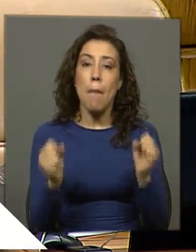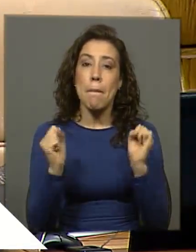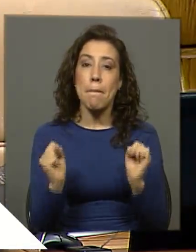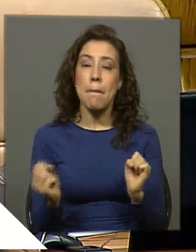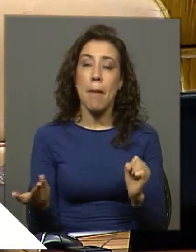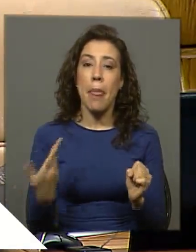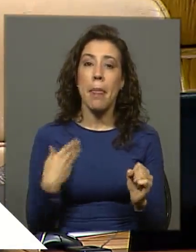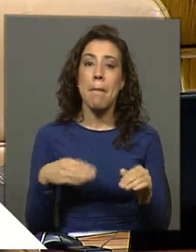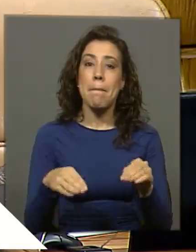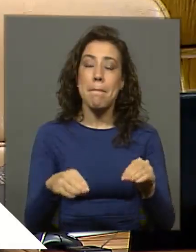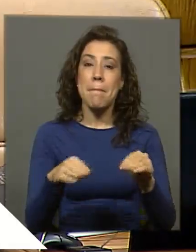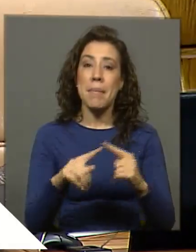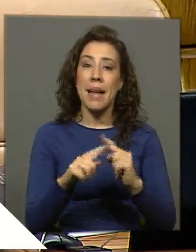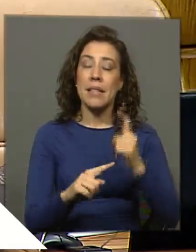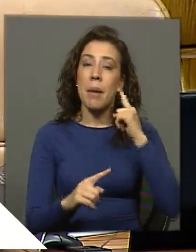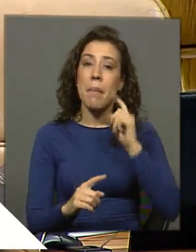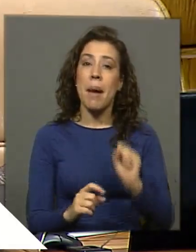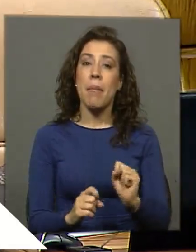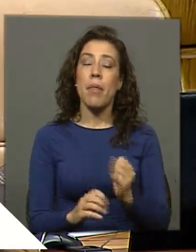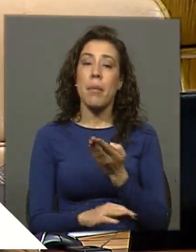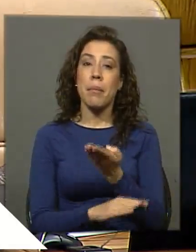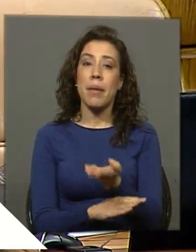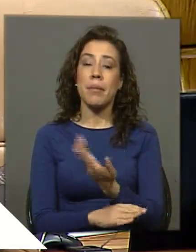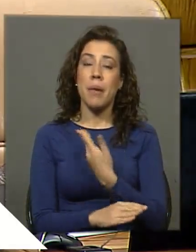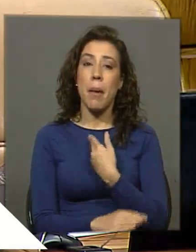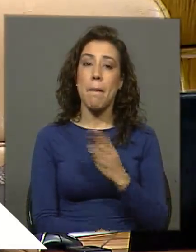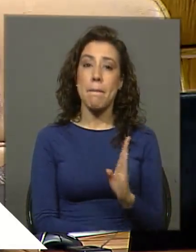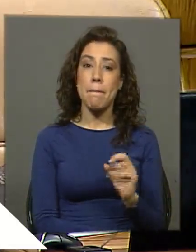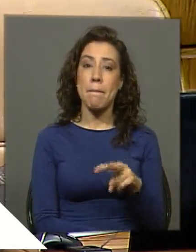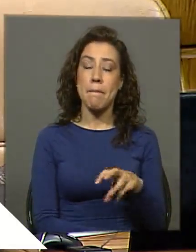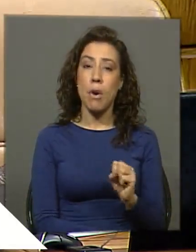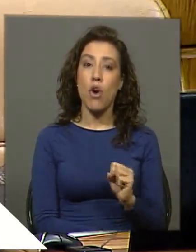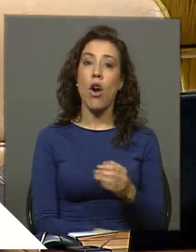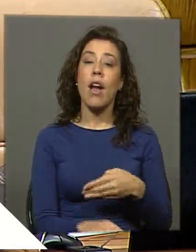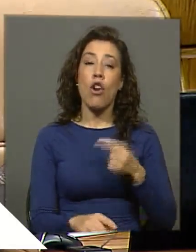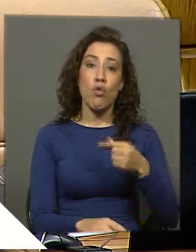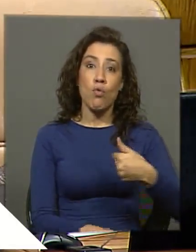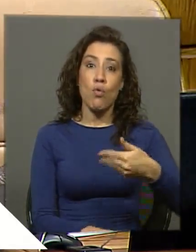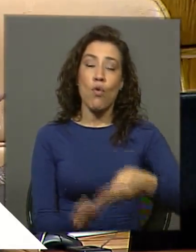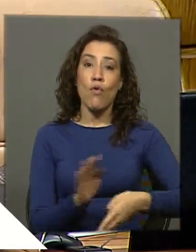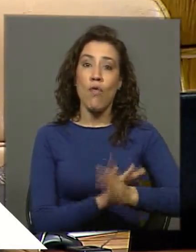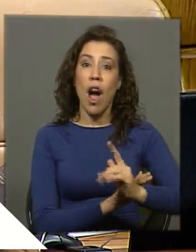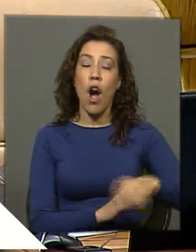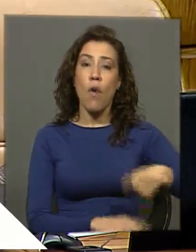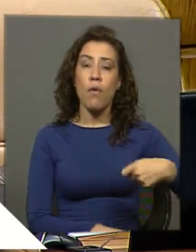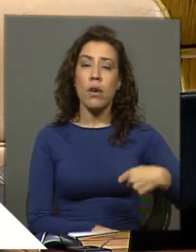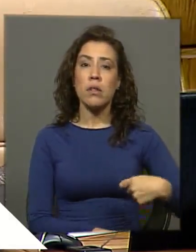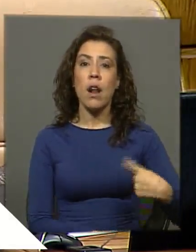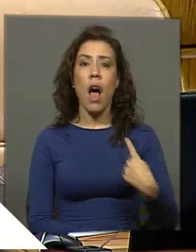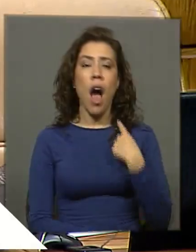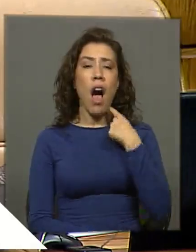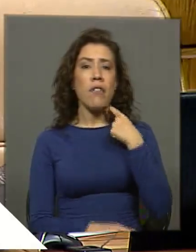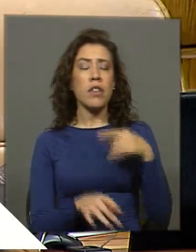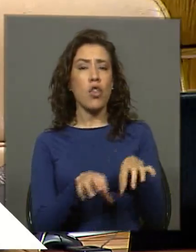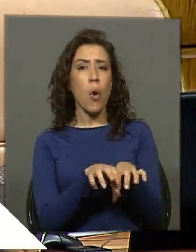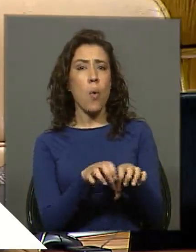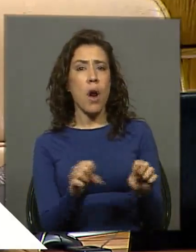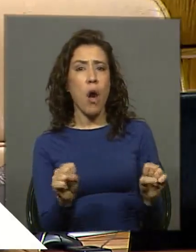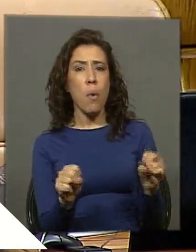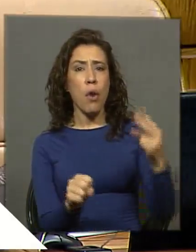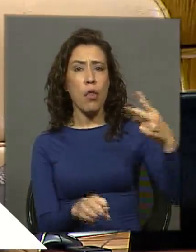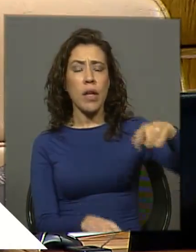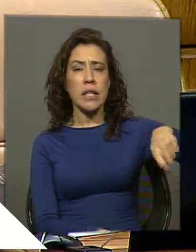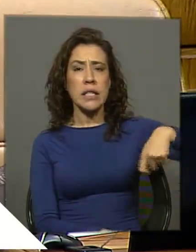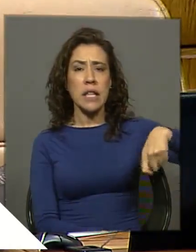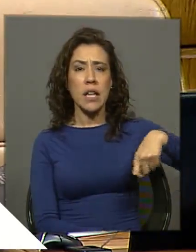tener los mismos requisitos para acogerse a esta bonificación que se van a jubilar en desmedro de un acuerdo del Senado